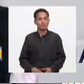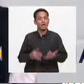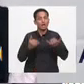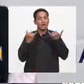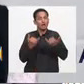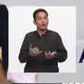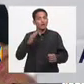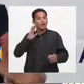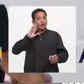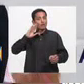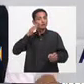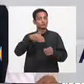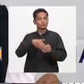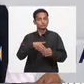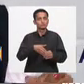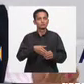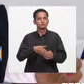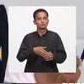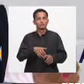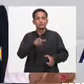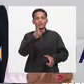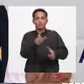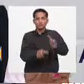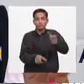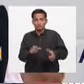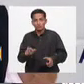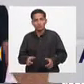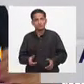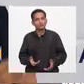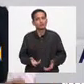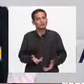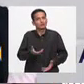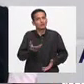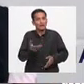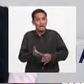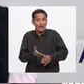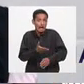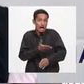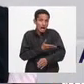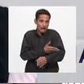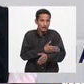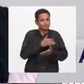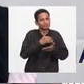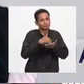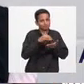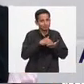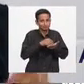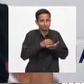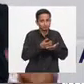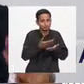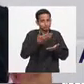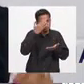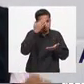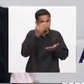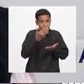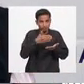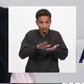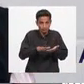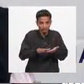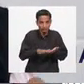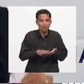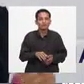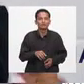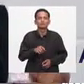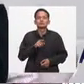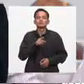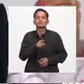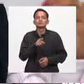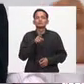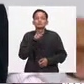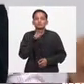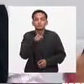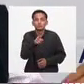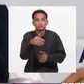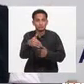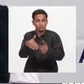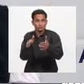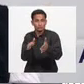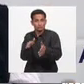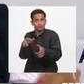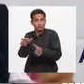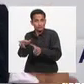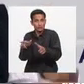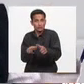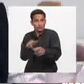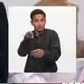es justamente llevar a las personas que previamente se hayan registrado desde el lugar del domicilio al lugar de